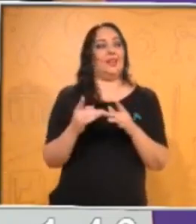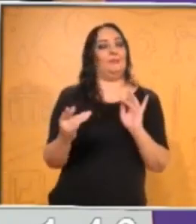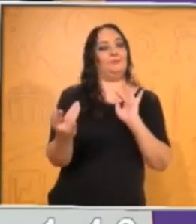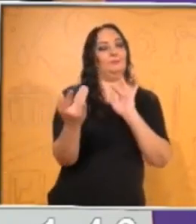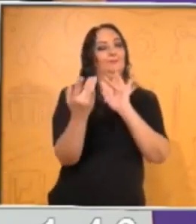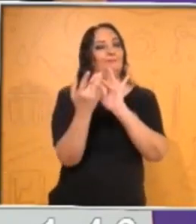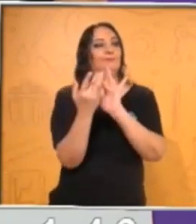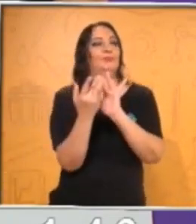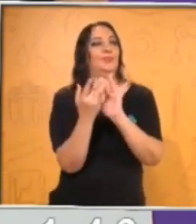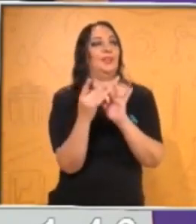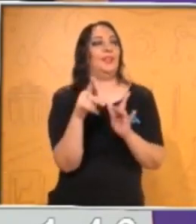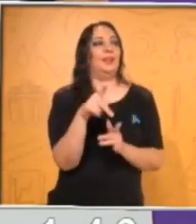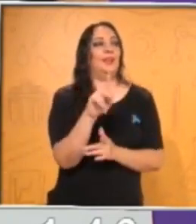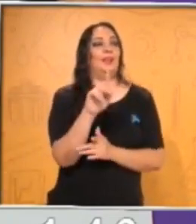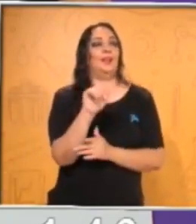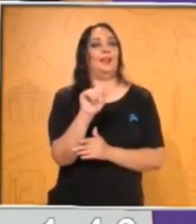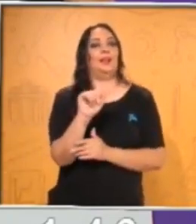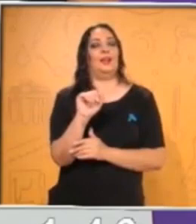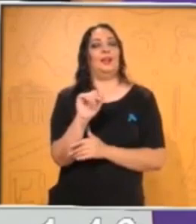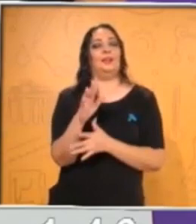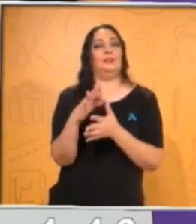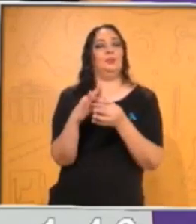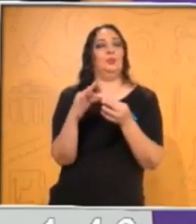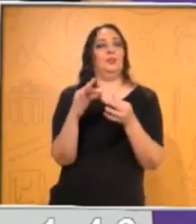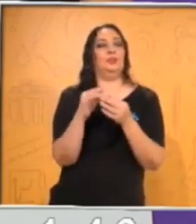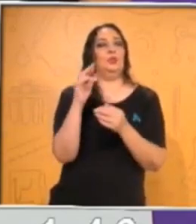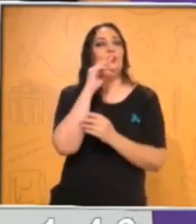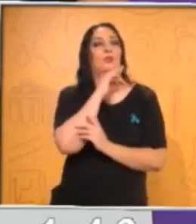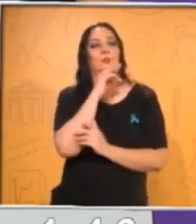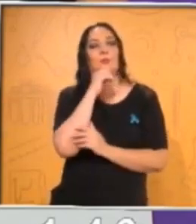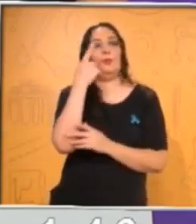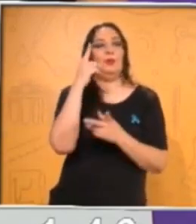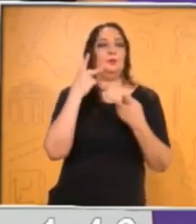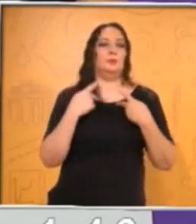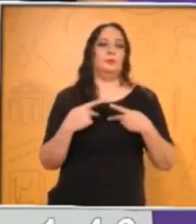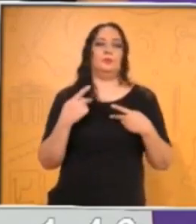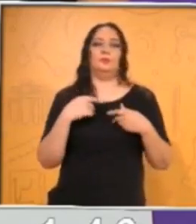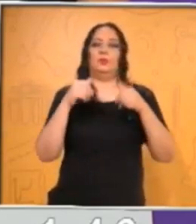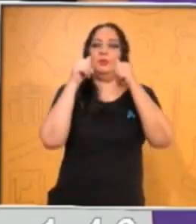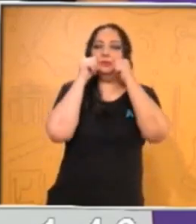interacción totalmente en vivo. La explicación rapidita para todos los que nos están